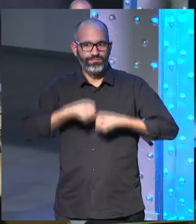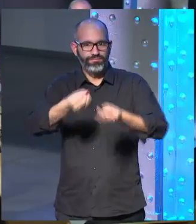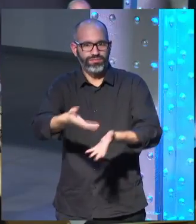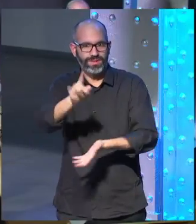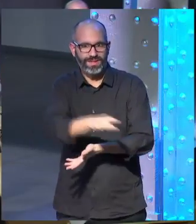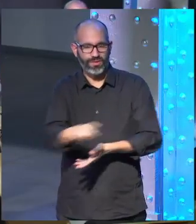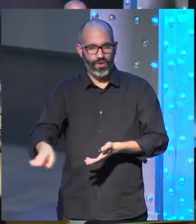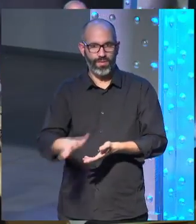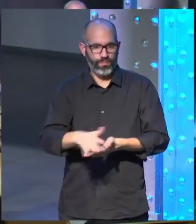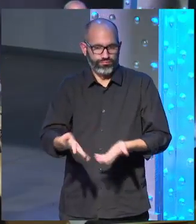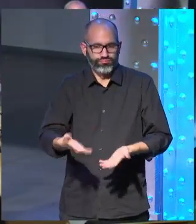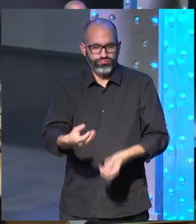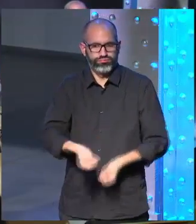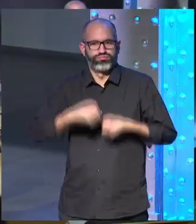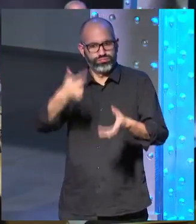de personalidades.